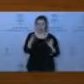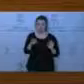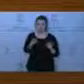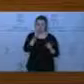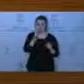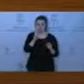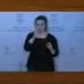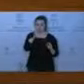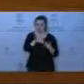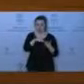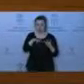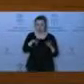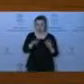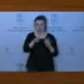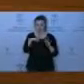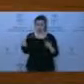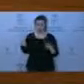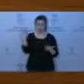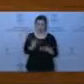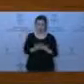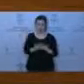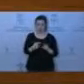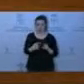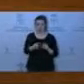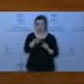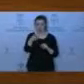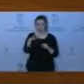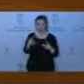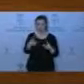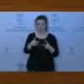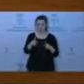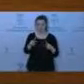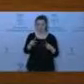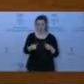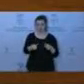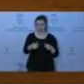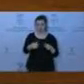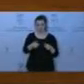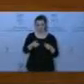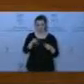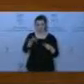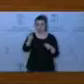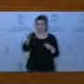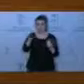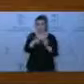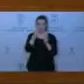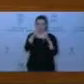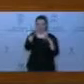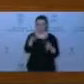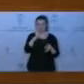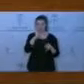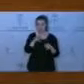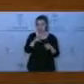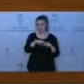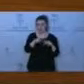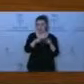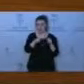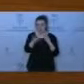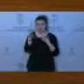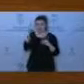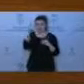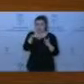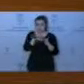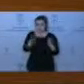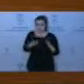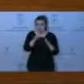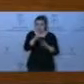desde el 2009 hasta nuestros días, el incremento de la misma ha sido una realidad, ya se explicó aquí anteriormente. El Principado ha pasado en el 2009 desde una deuda a